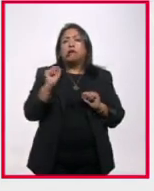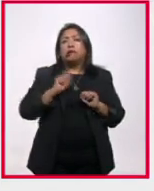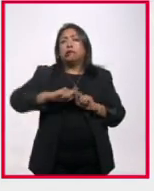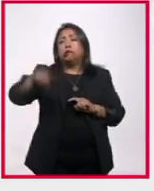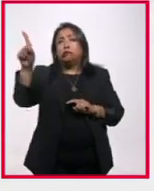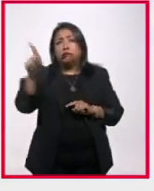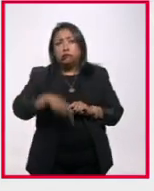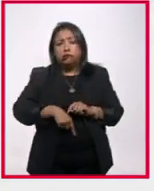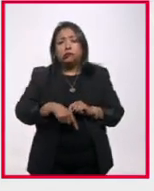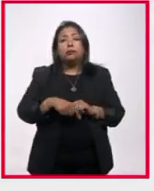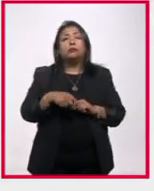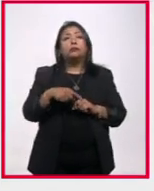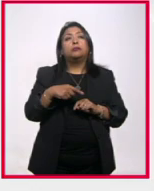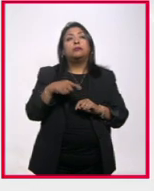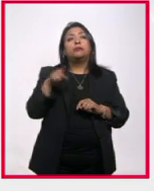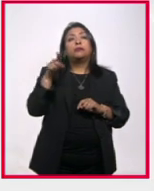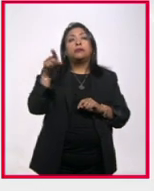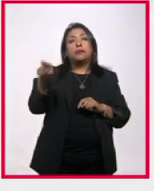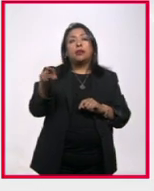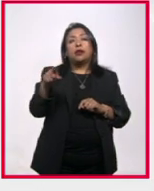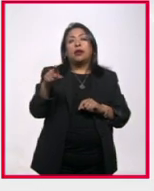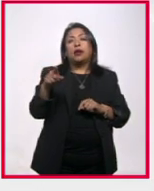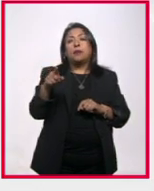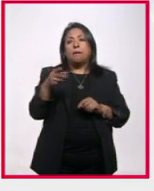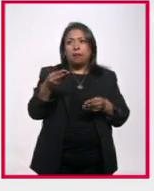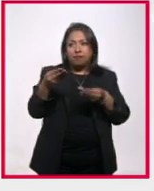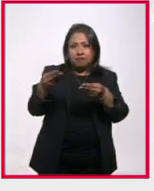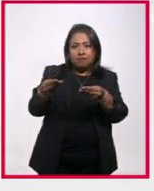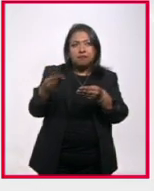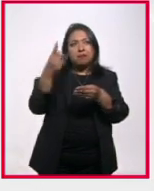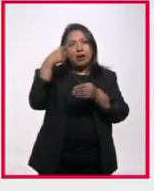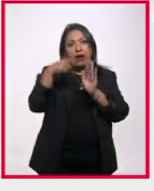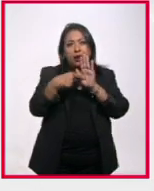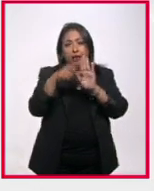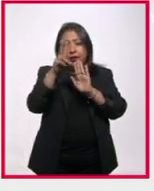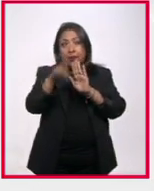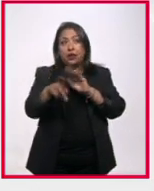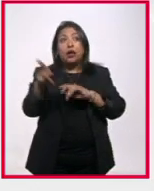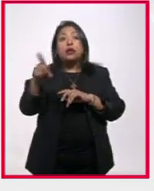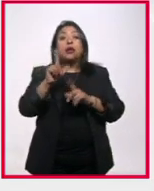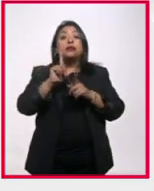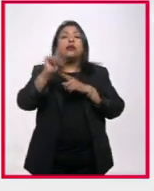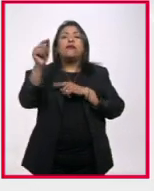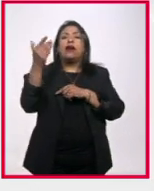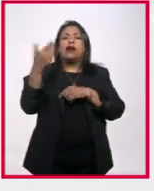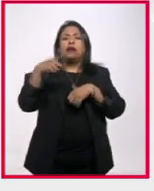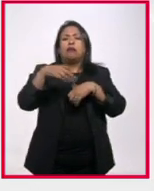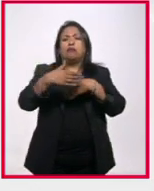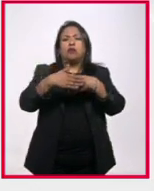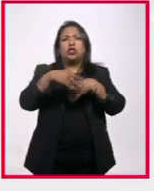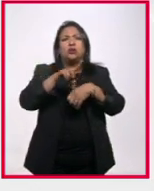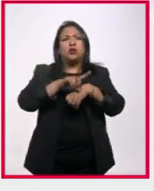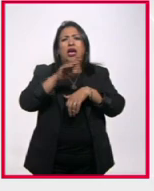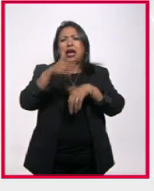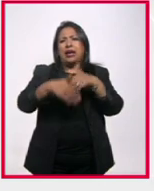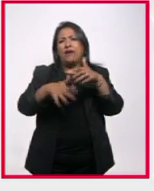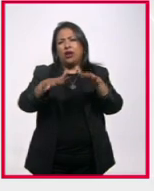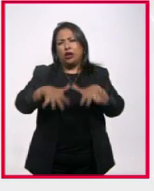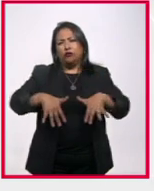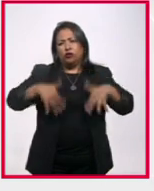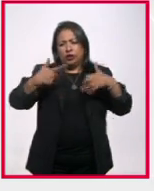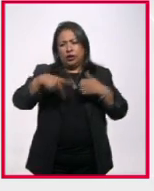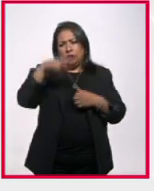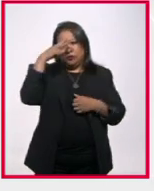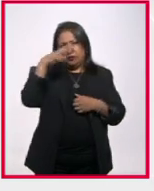corriendo directamente con el material para presentárselos, porque él ya se va a ir estos días, ya terminó sus conciertos